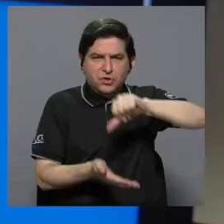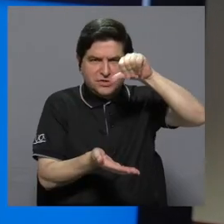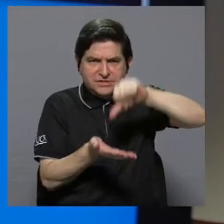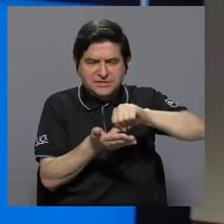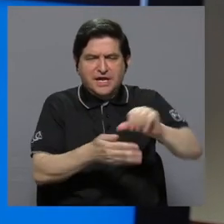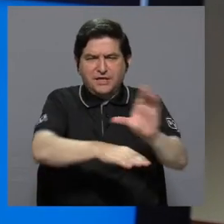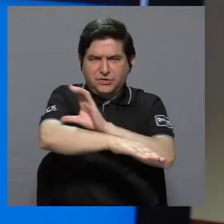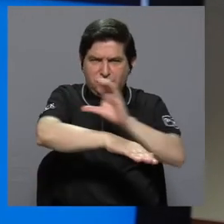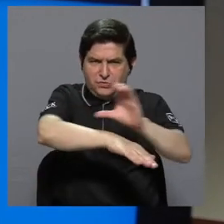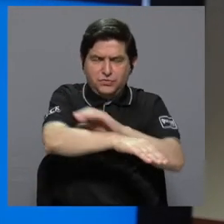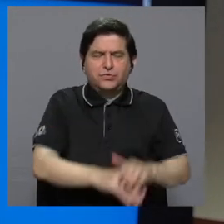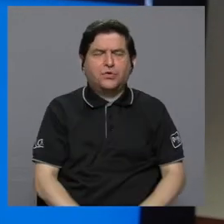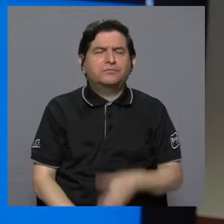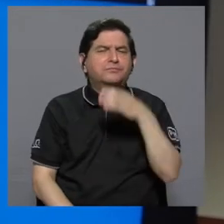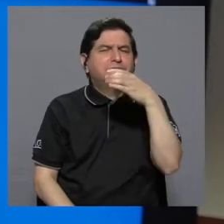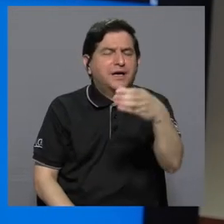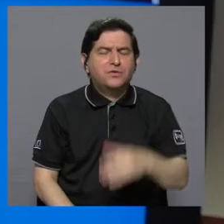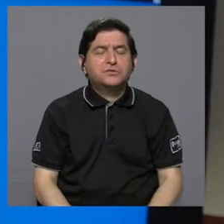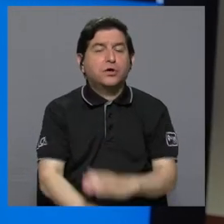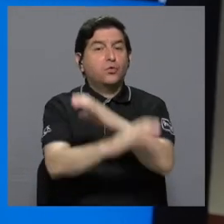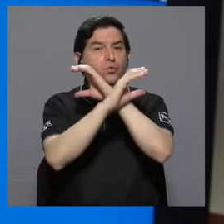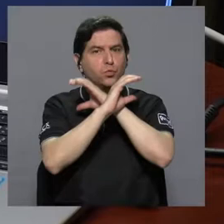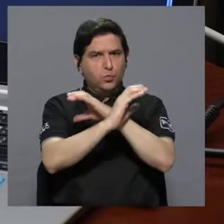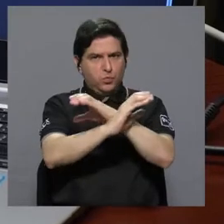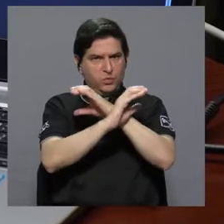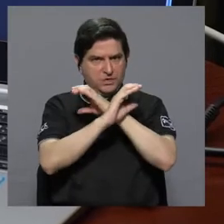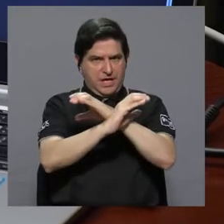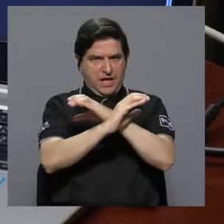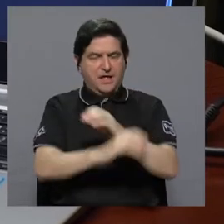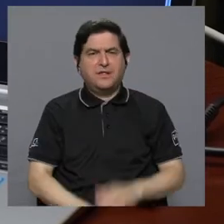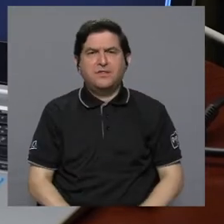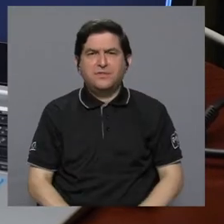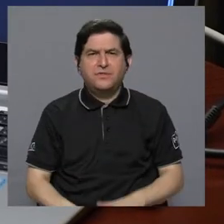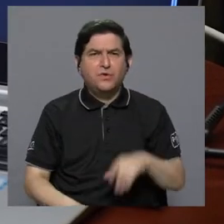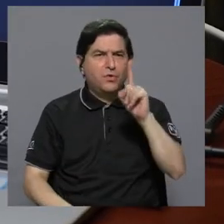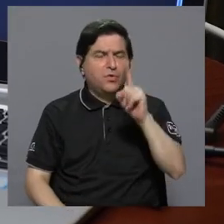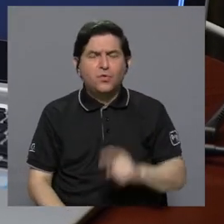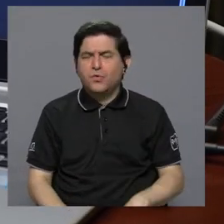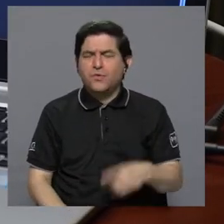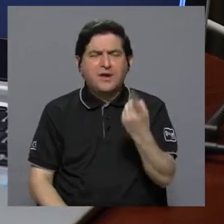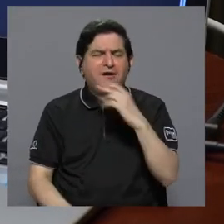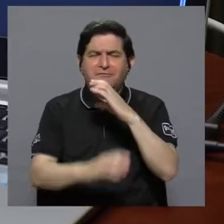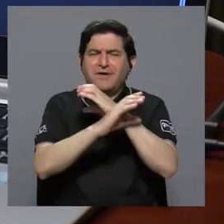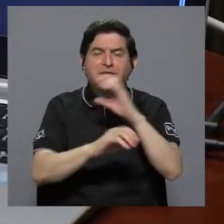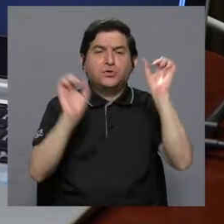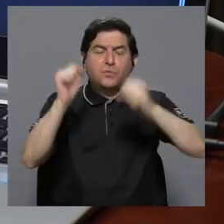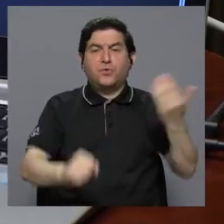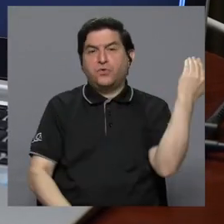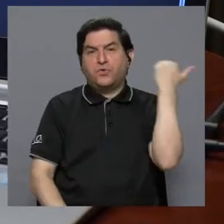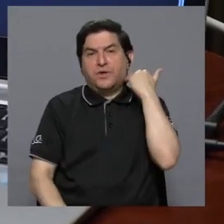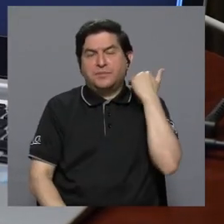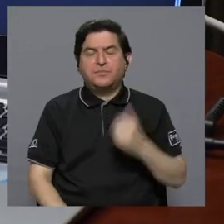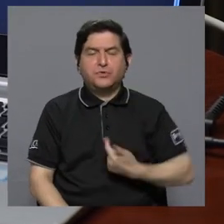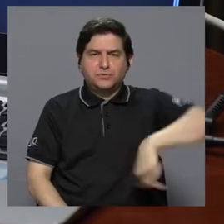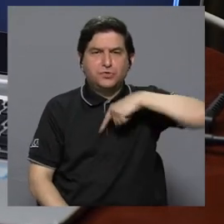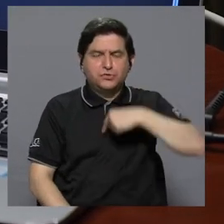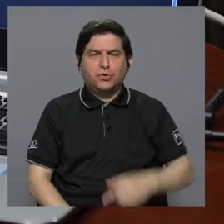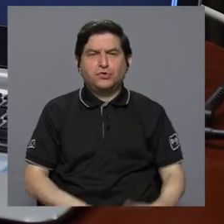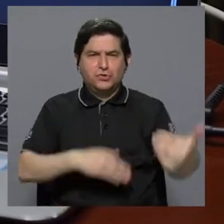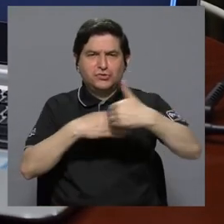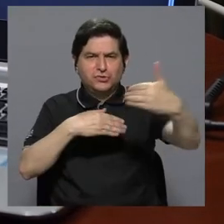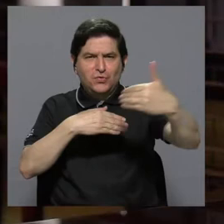de Informática recomienda tener precaución porque con cualquier descuido podemos ser víctimas de ataques